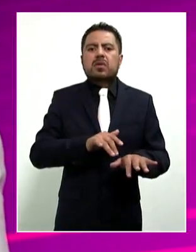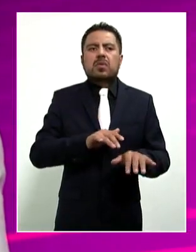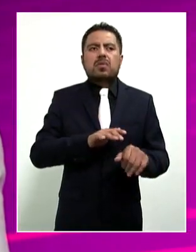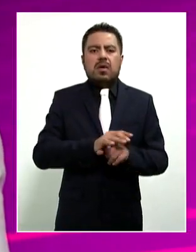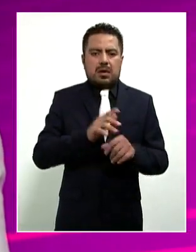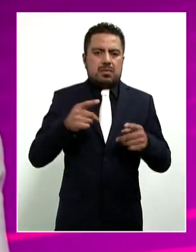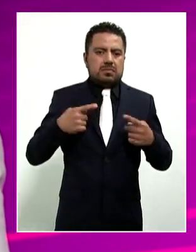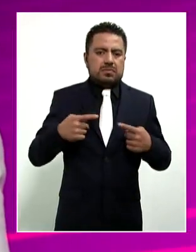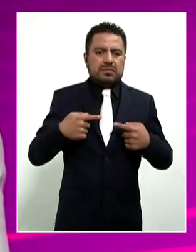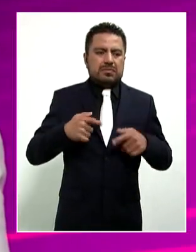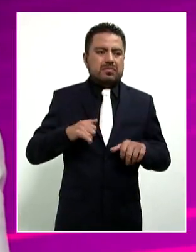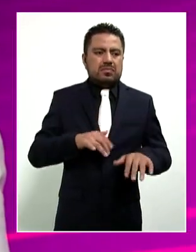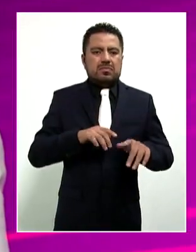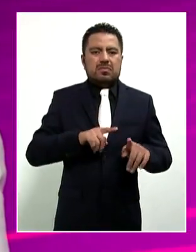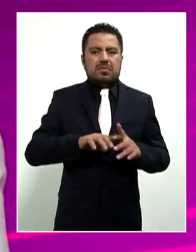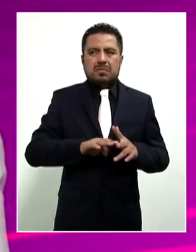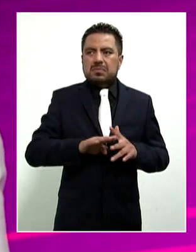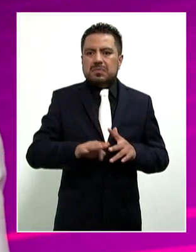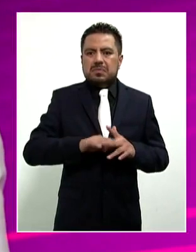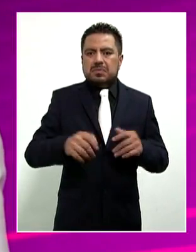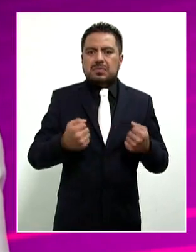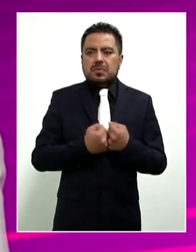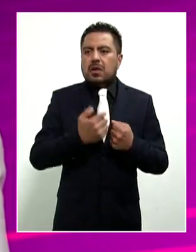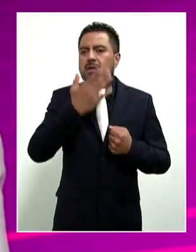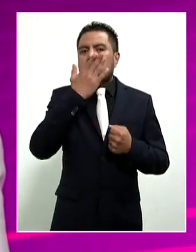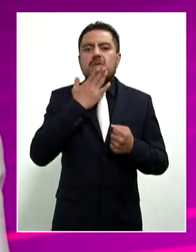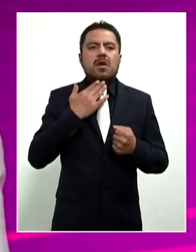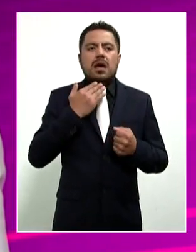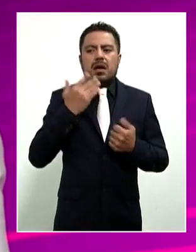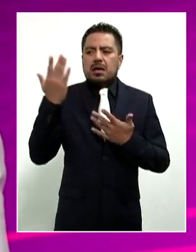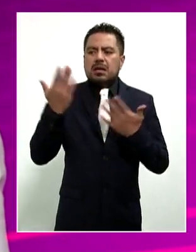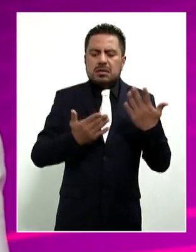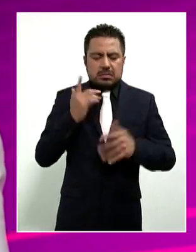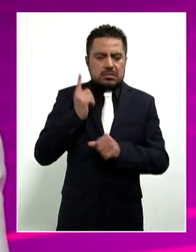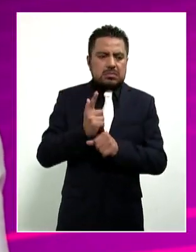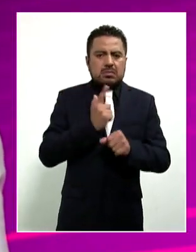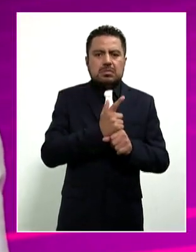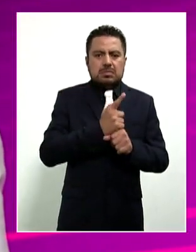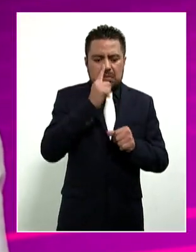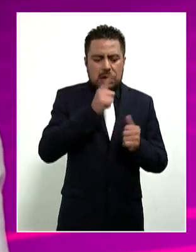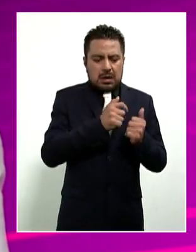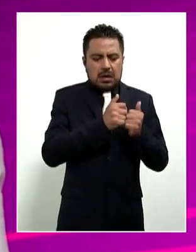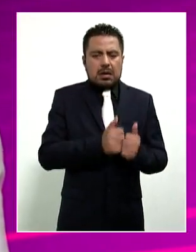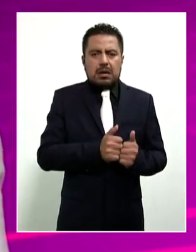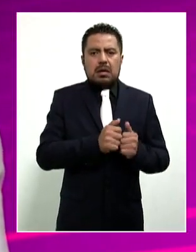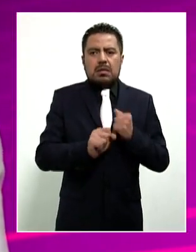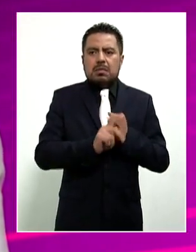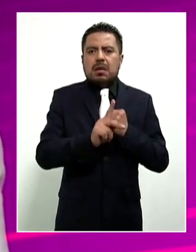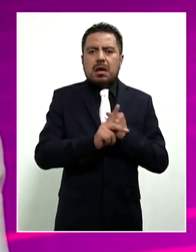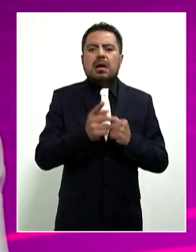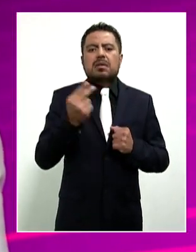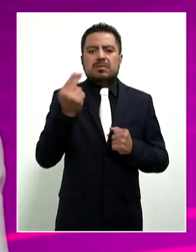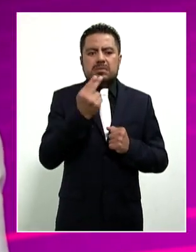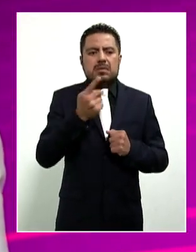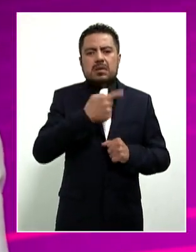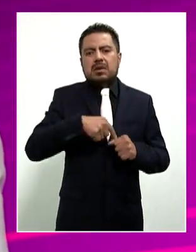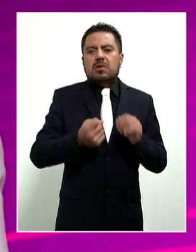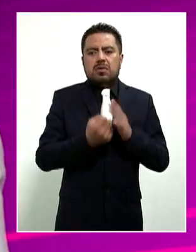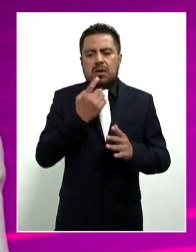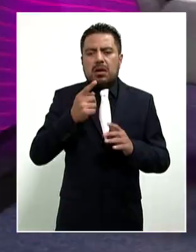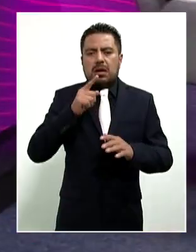tránsito y no tomando en cuenta que había gente que llegaba al país para quedar aquí. Entonces hay que hacer algunas